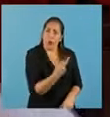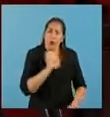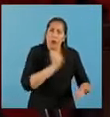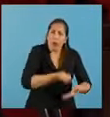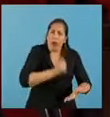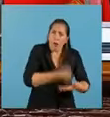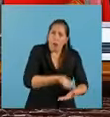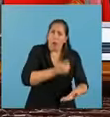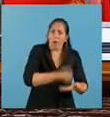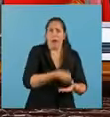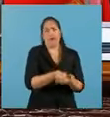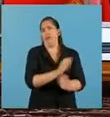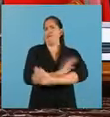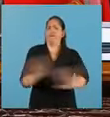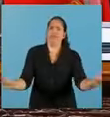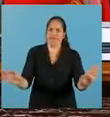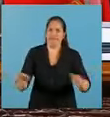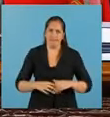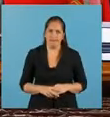que consumimos.